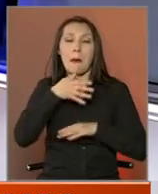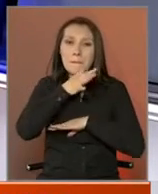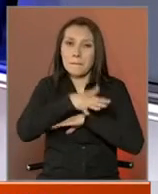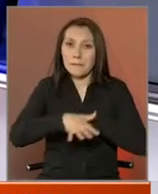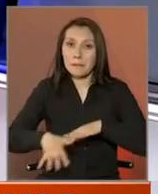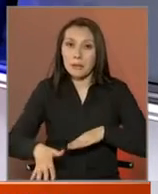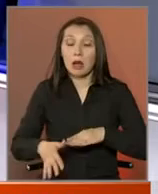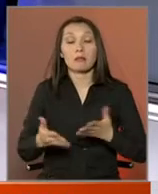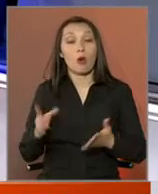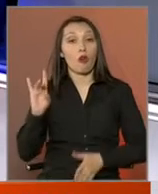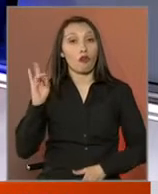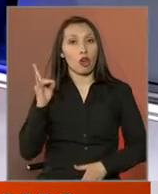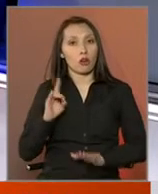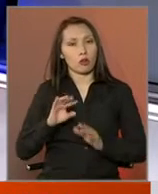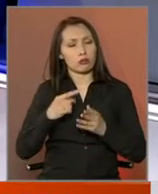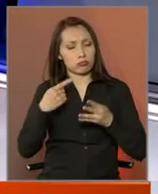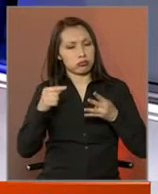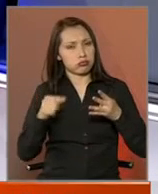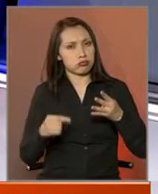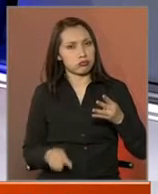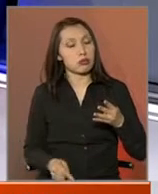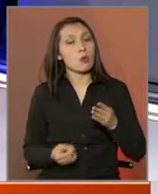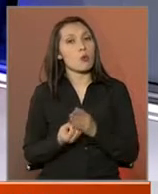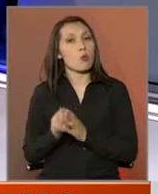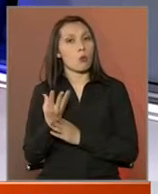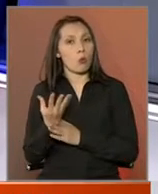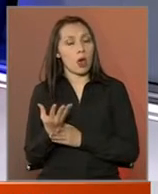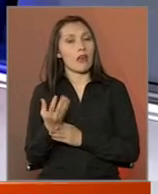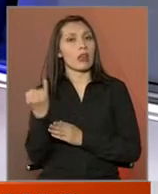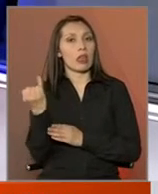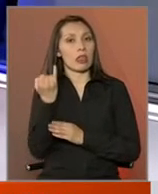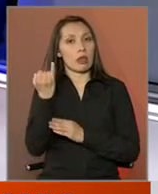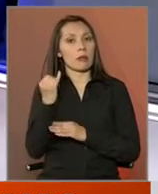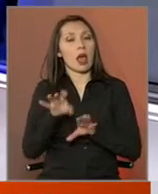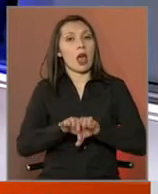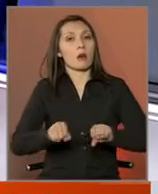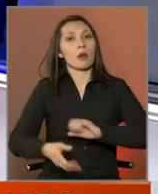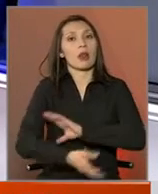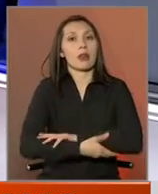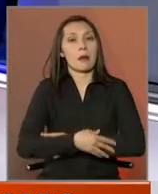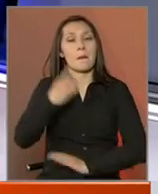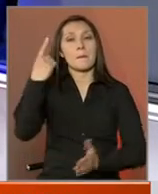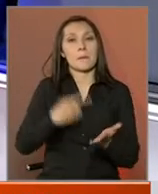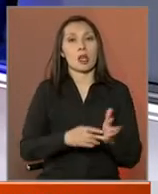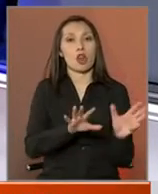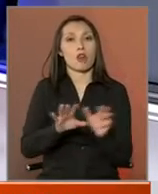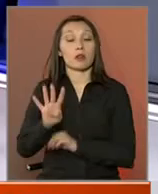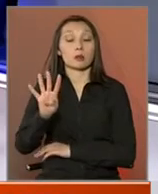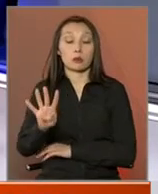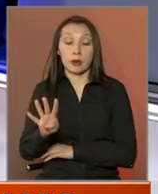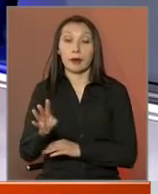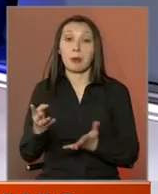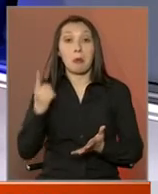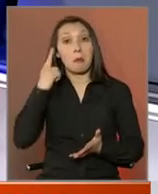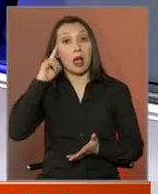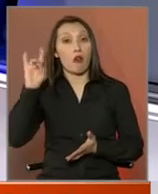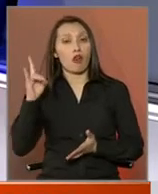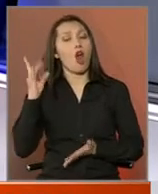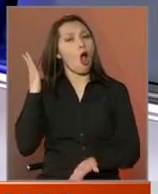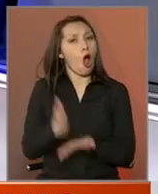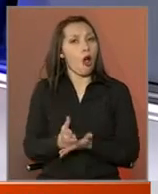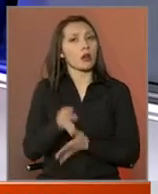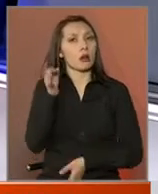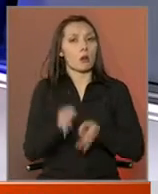marítimo. Para Bolivia, todos estos hechos son nuevos e independientes al Tratado de 1904 y generan, según ellos,